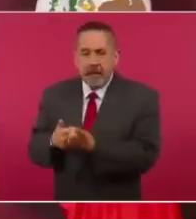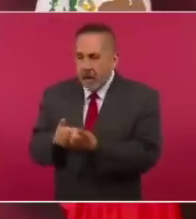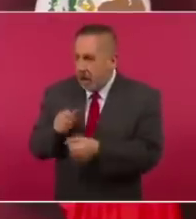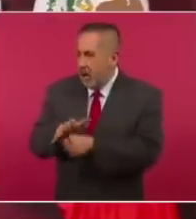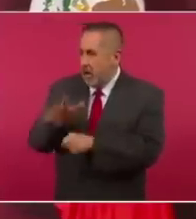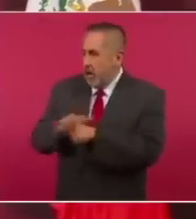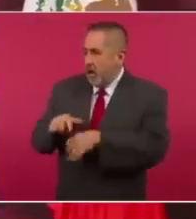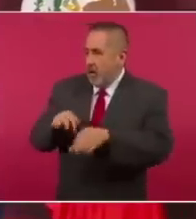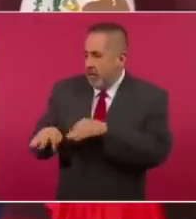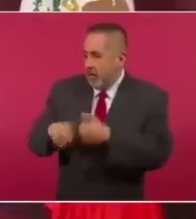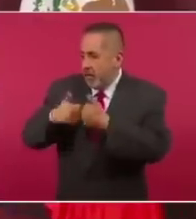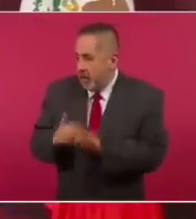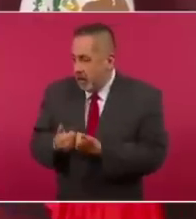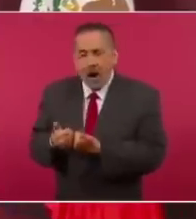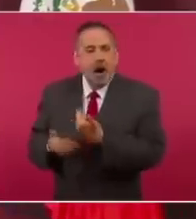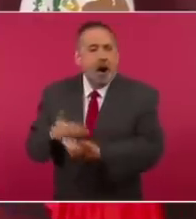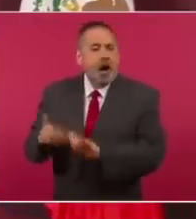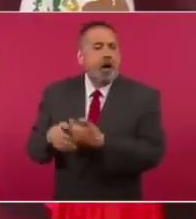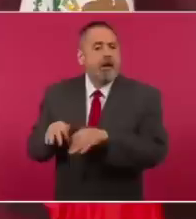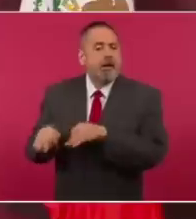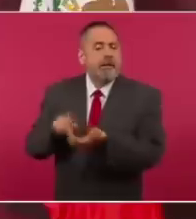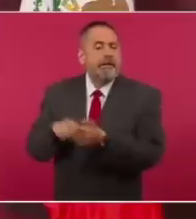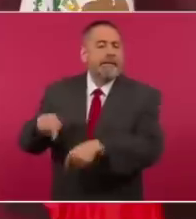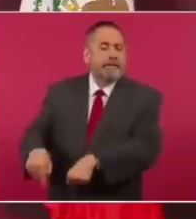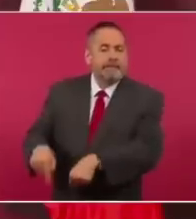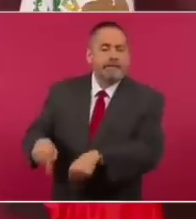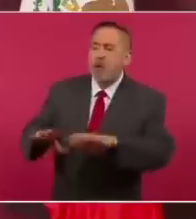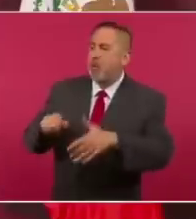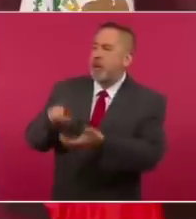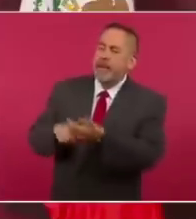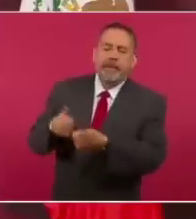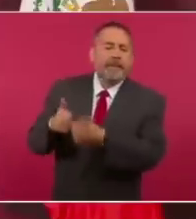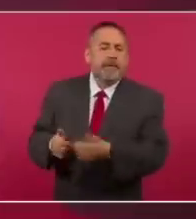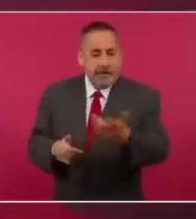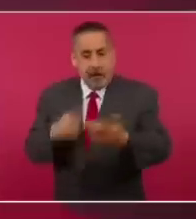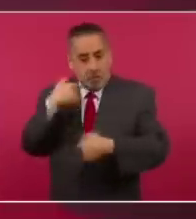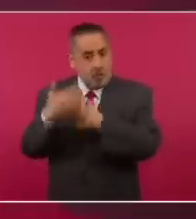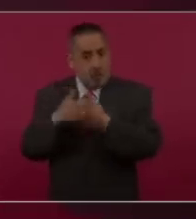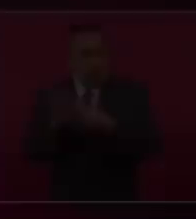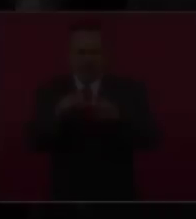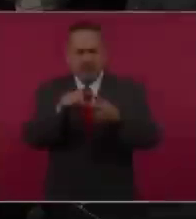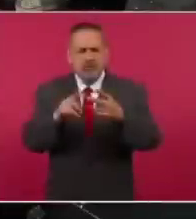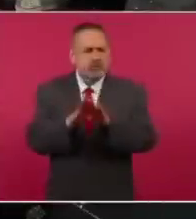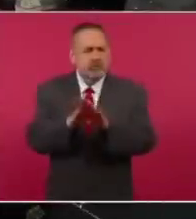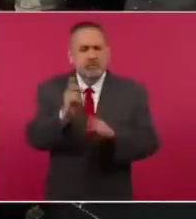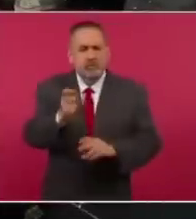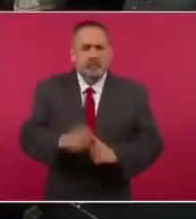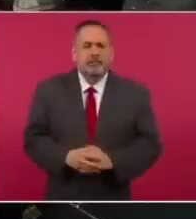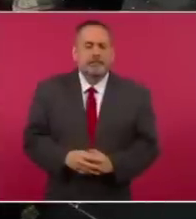sino se queda en sus comunidades. Eso lo vamos a tratar hoy.